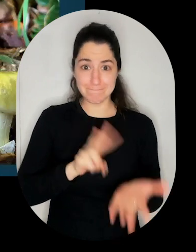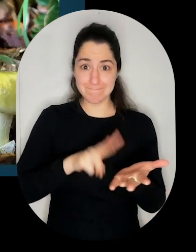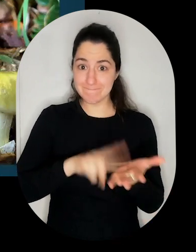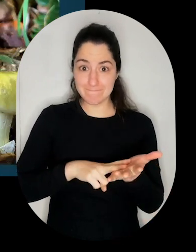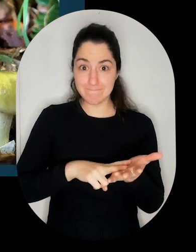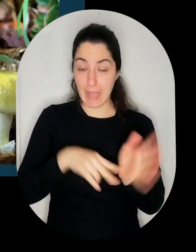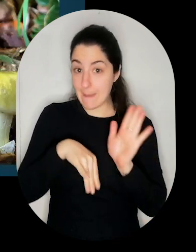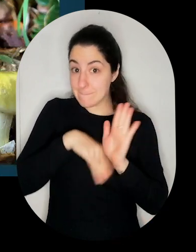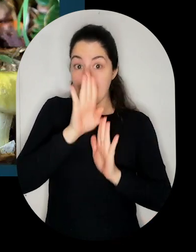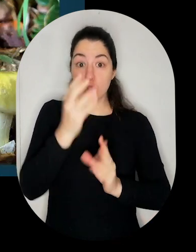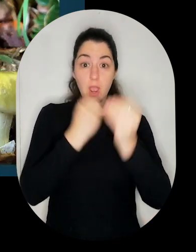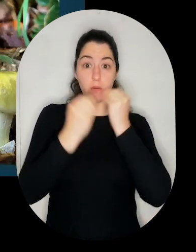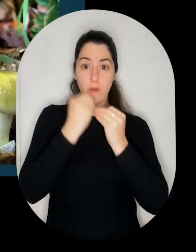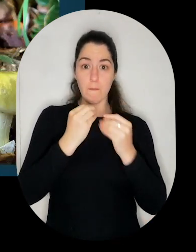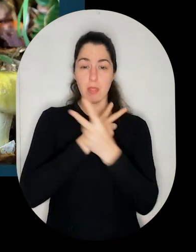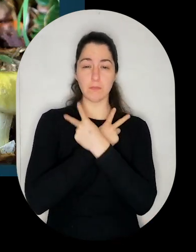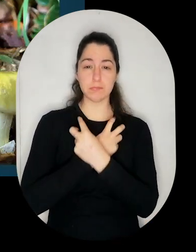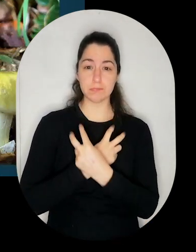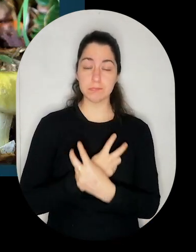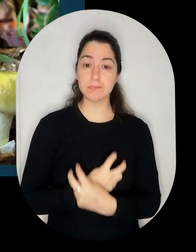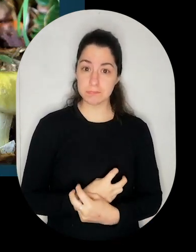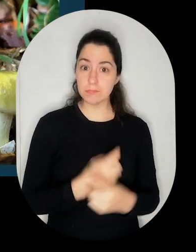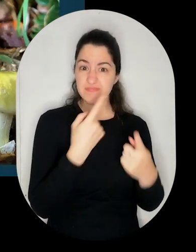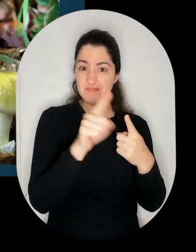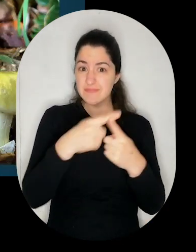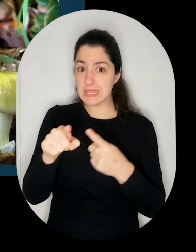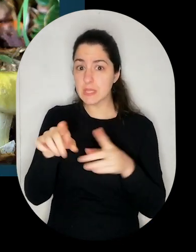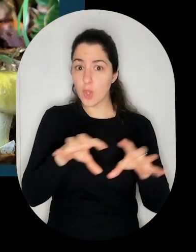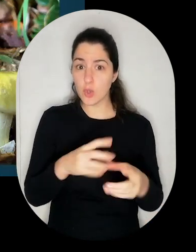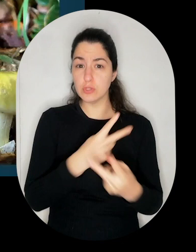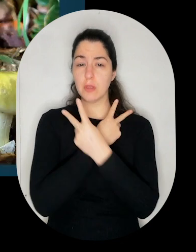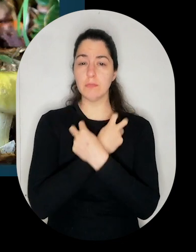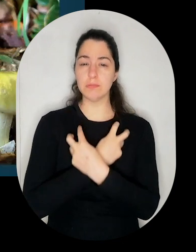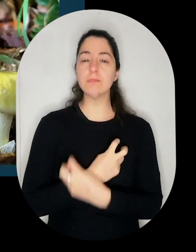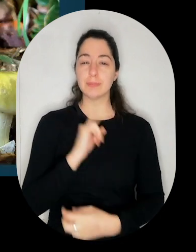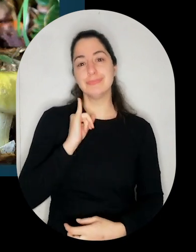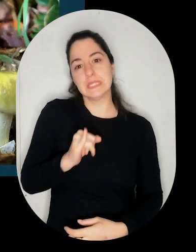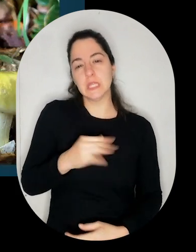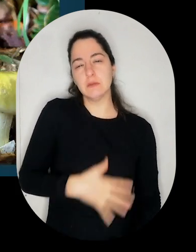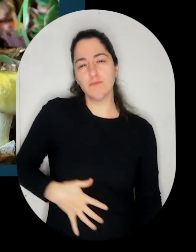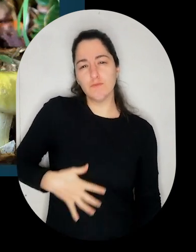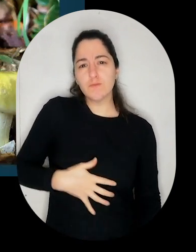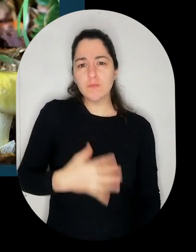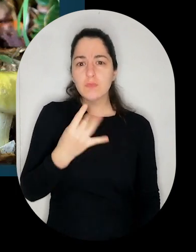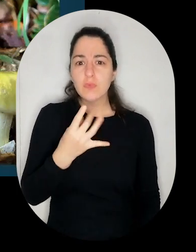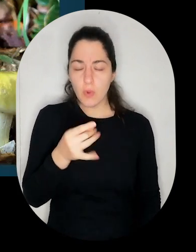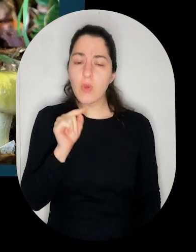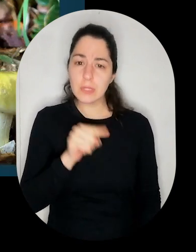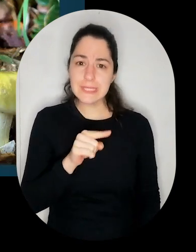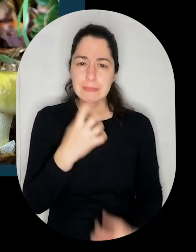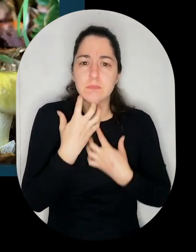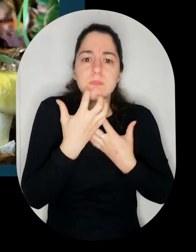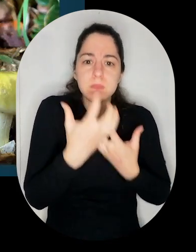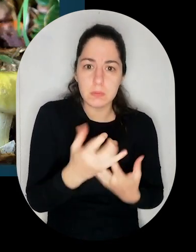bien la mayoría de las intoxicaciones por ingesta, no solo de hongos, sino que de otras sustancias igual, tienden a causar síntomas